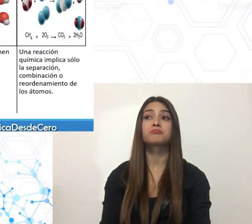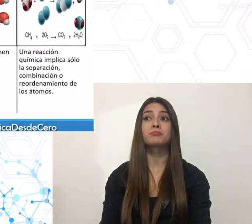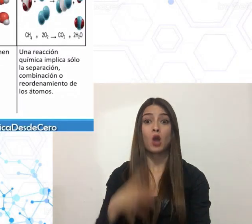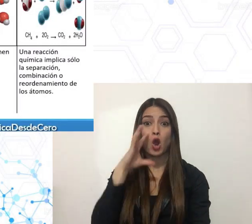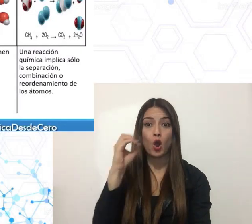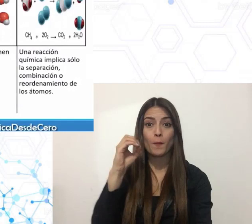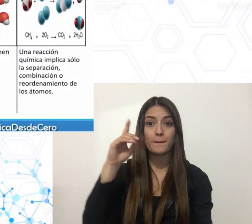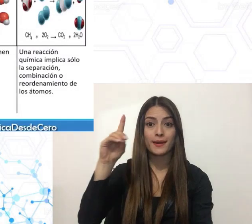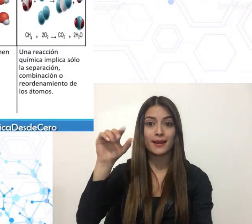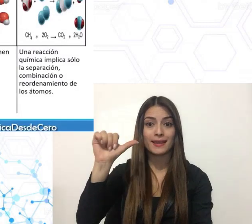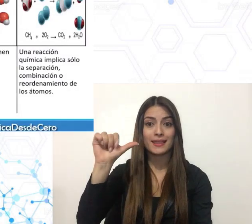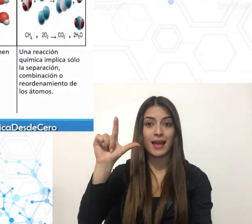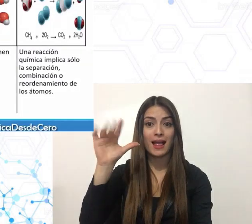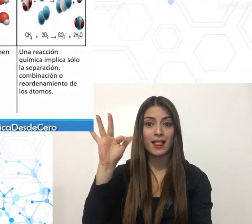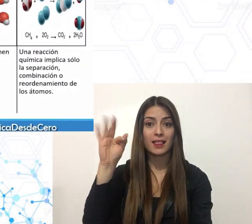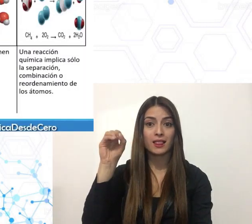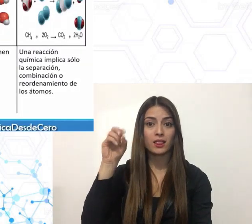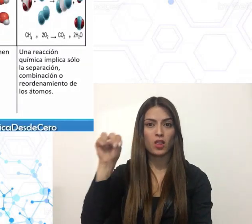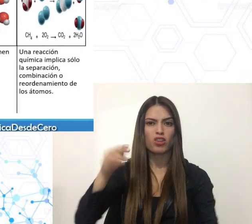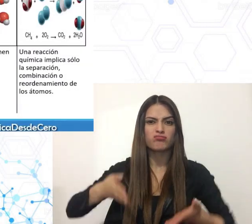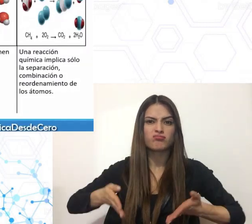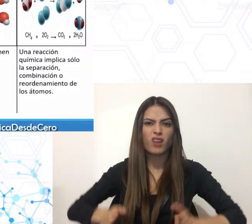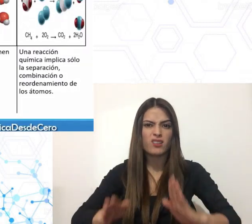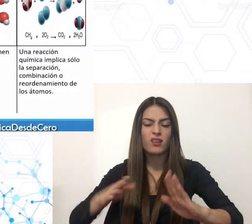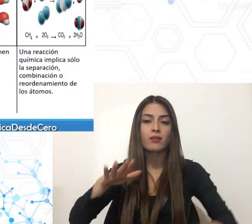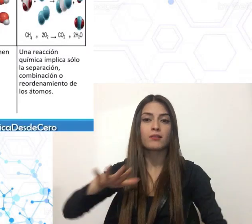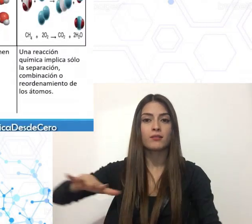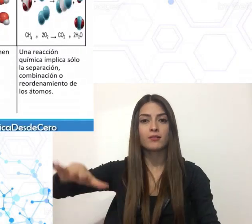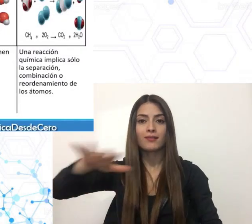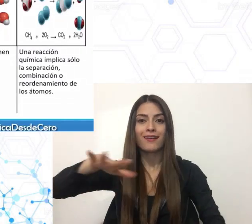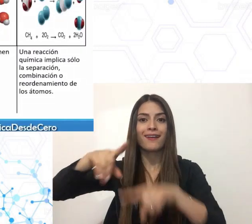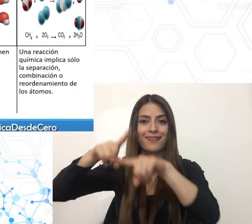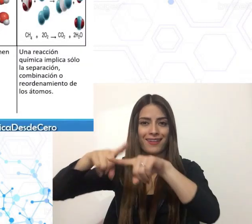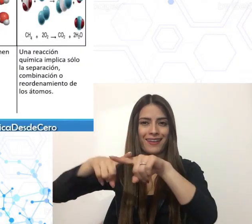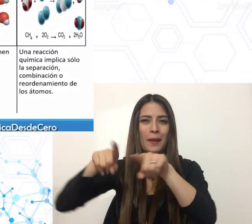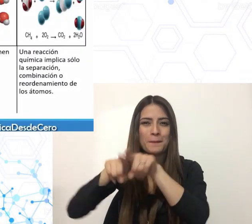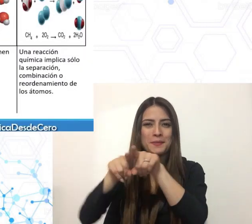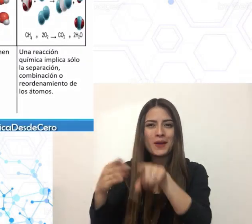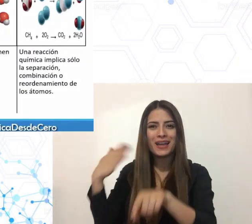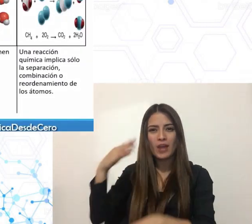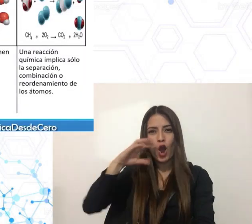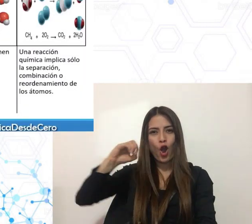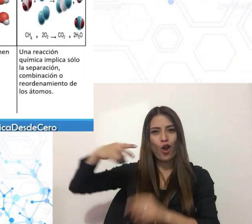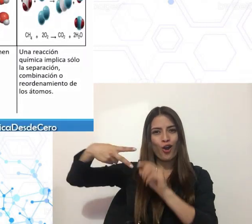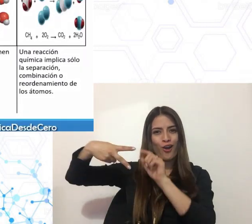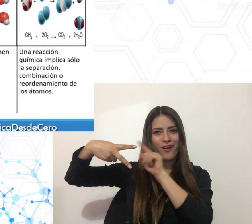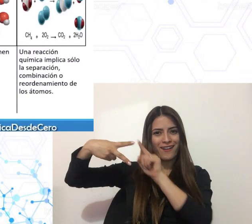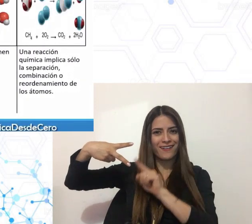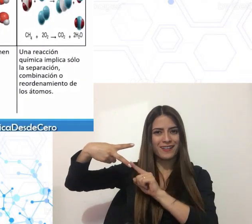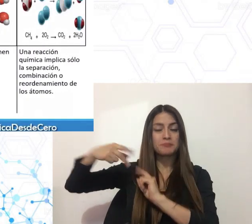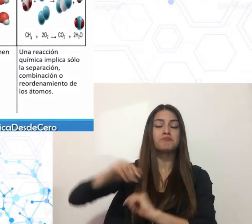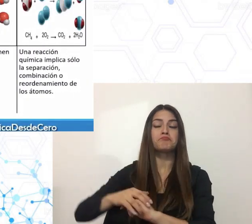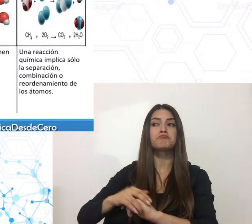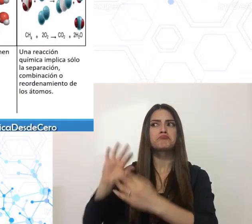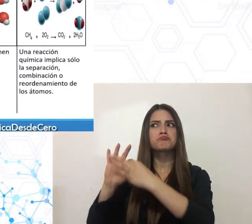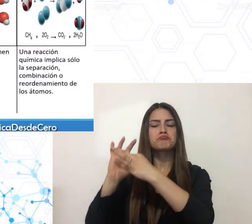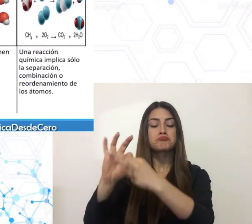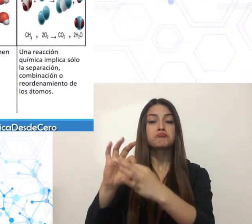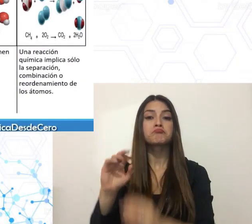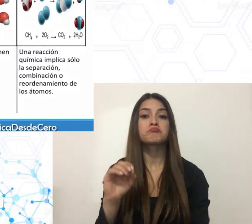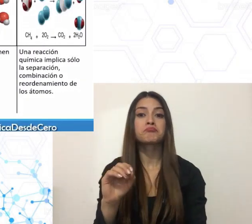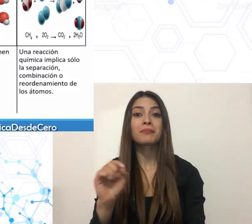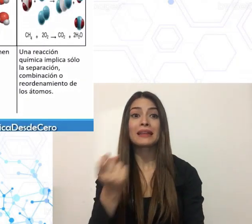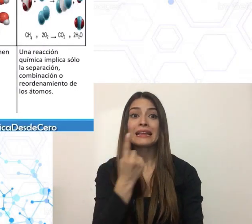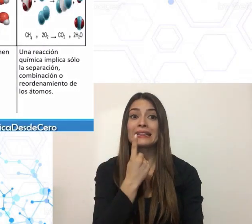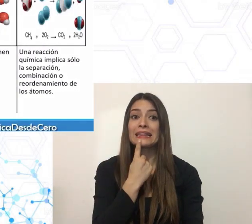por partículas pequeñas llamadas átomos, que todos los átomos de un mismo elemento, por ejemplo, de esta sustancia química